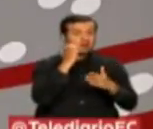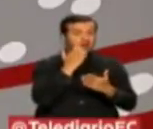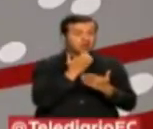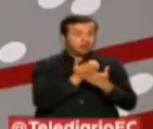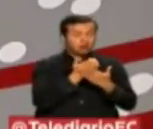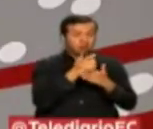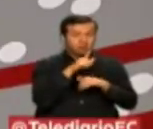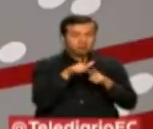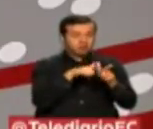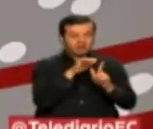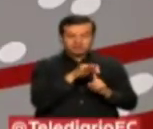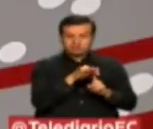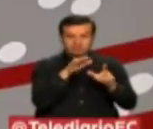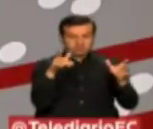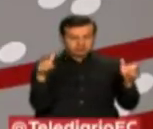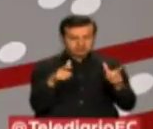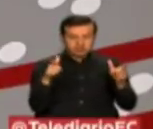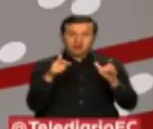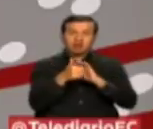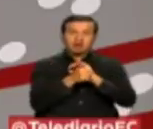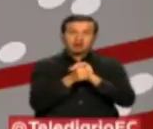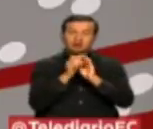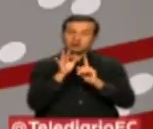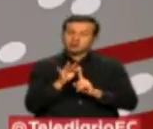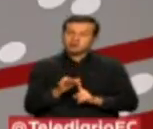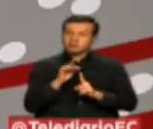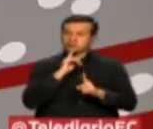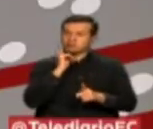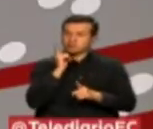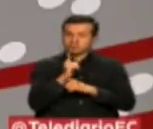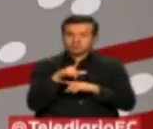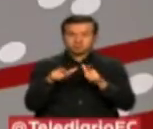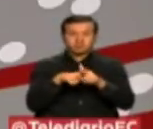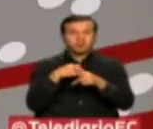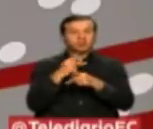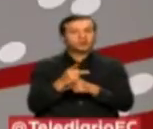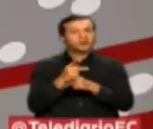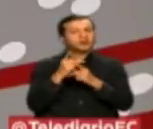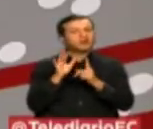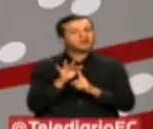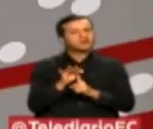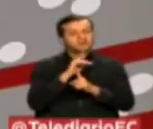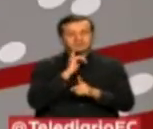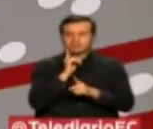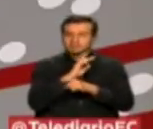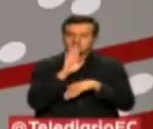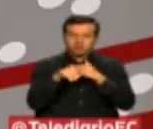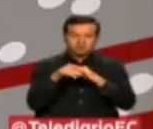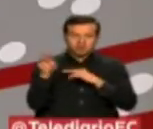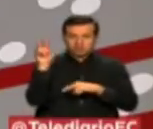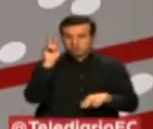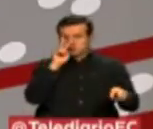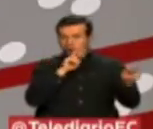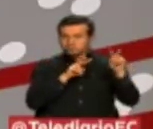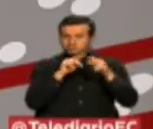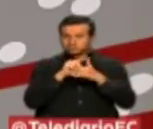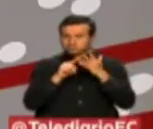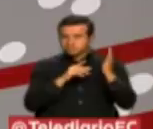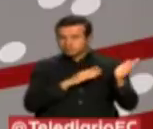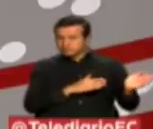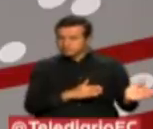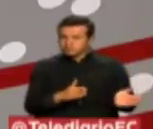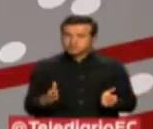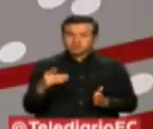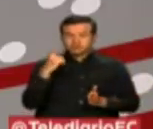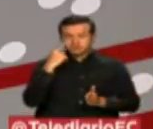embargo, la zona de Galápagos es exclusivamente una zona de protección muy especial y el monitoreo que realiza la Armada Nacional